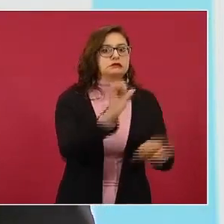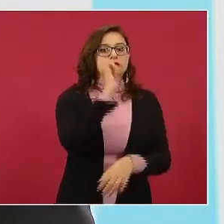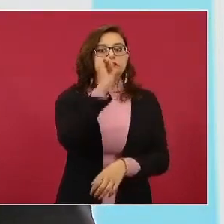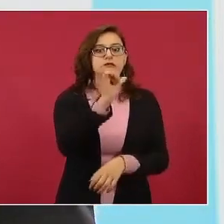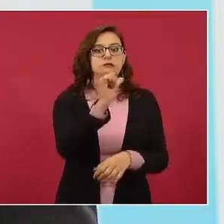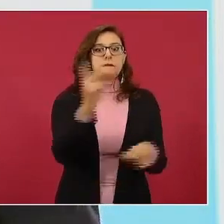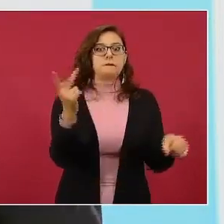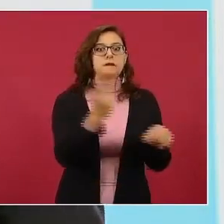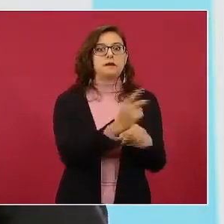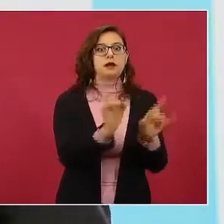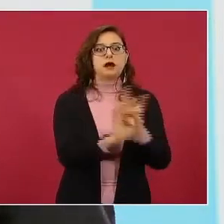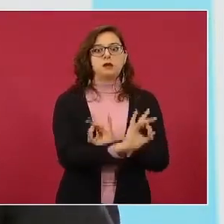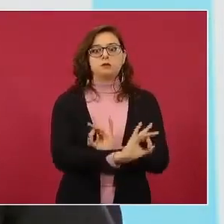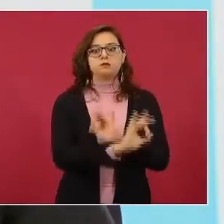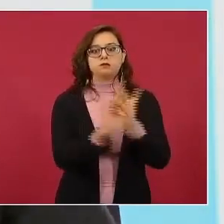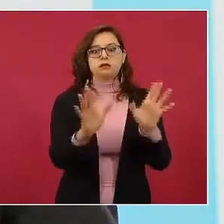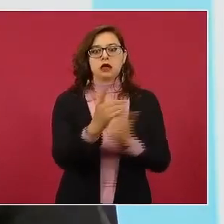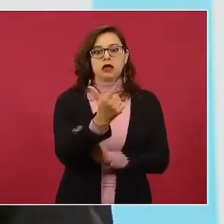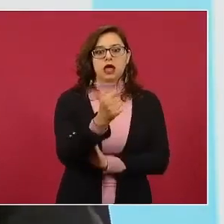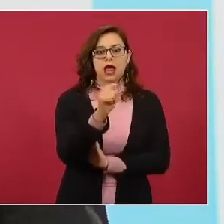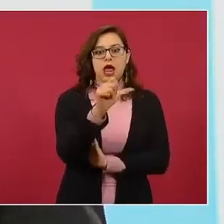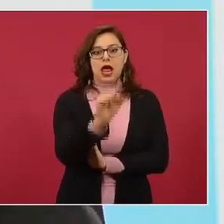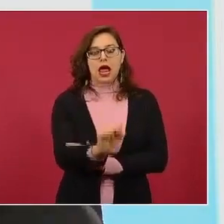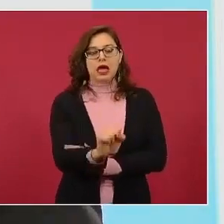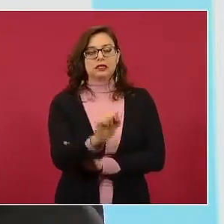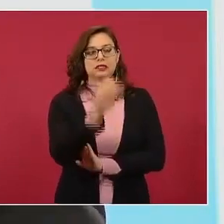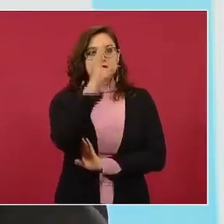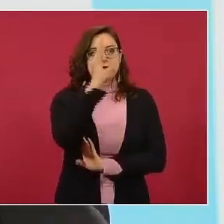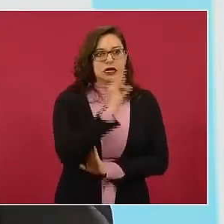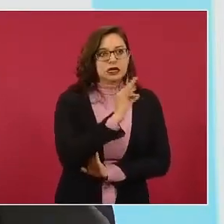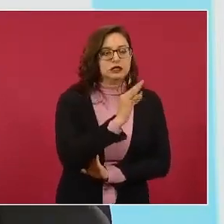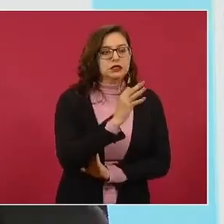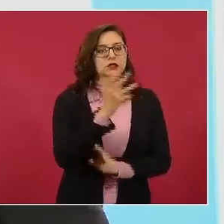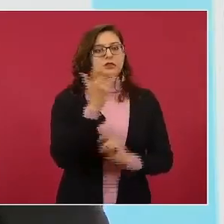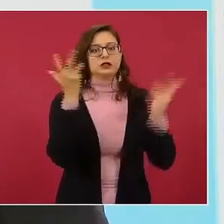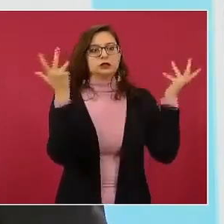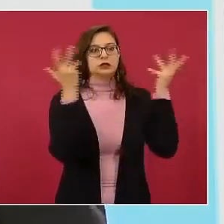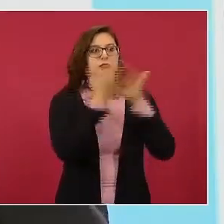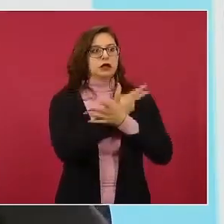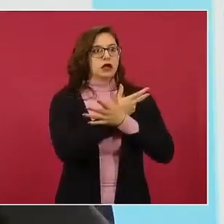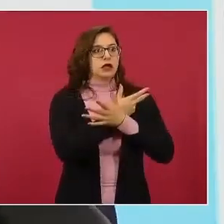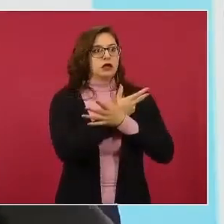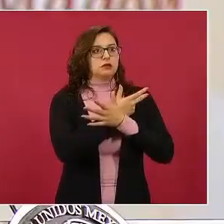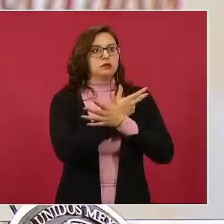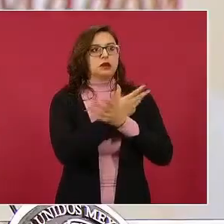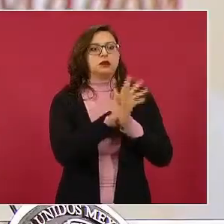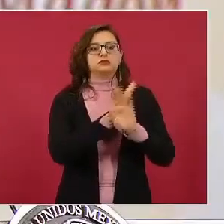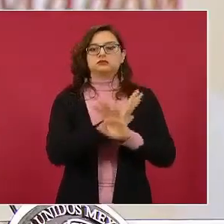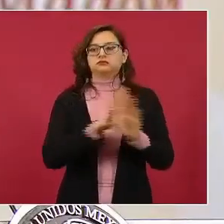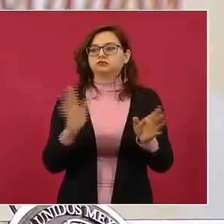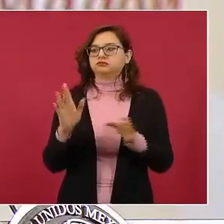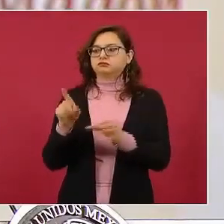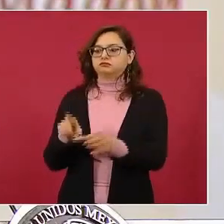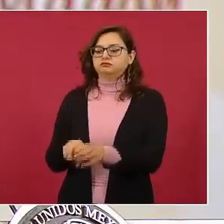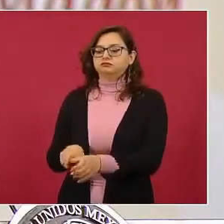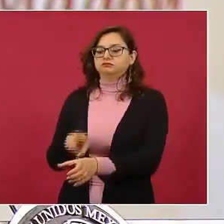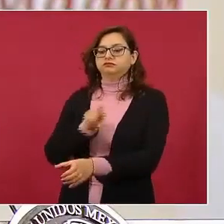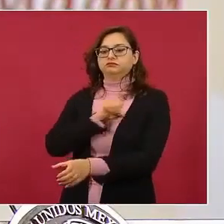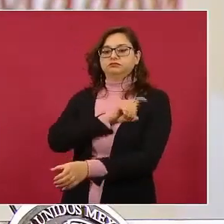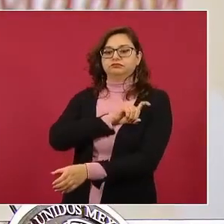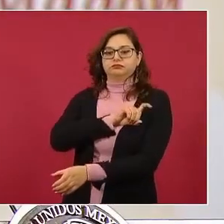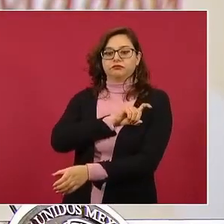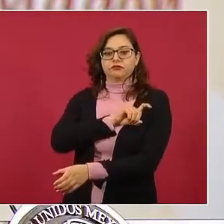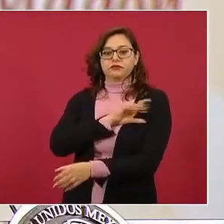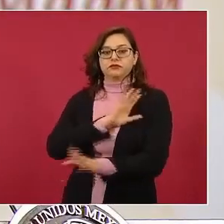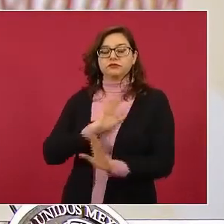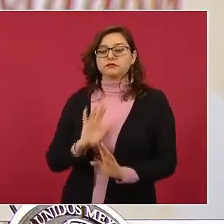en el gas, donde se convirtió en precios muy volátiles, y ellos apagan la central y tienen que darle suministro básico